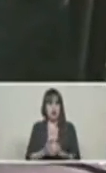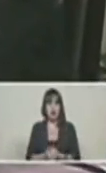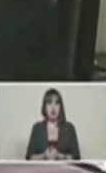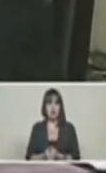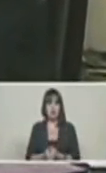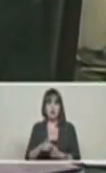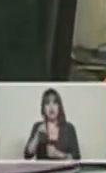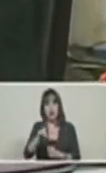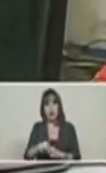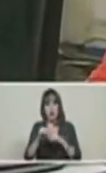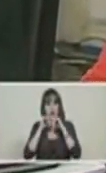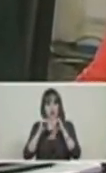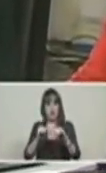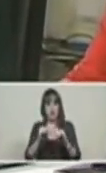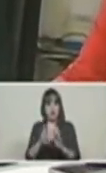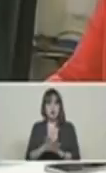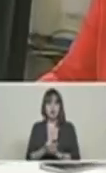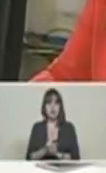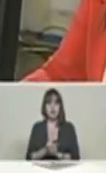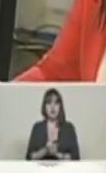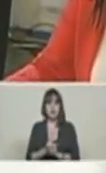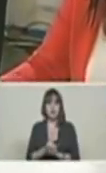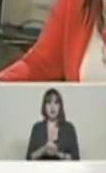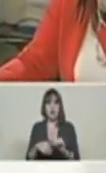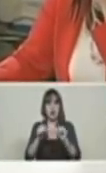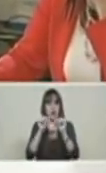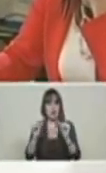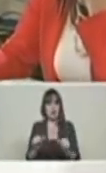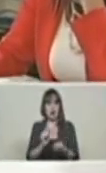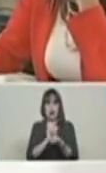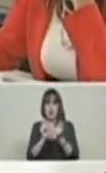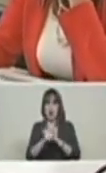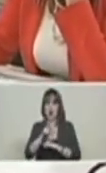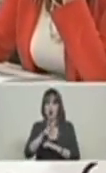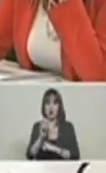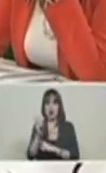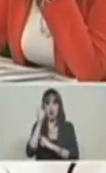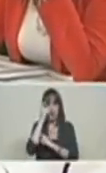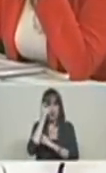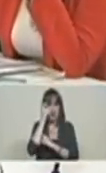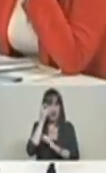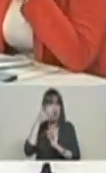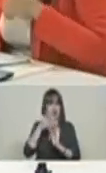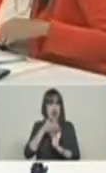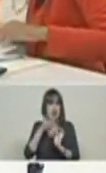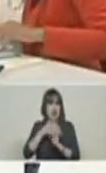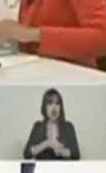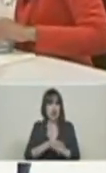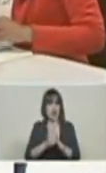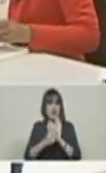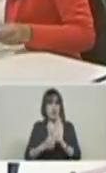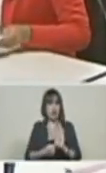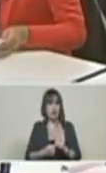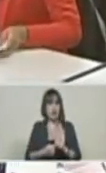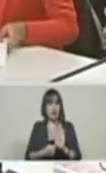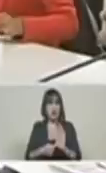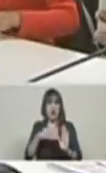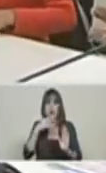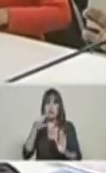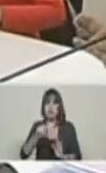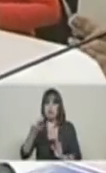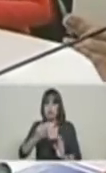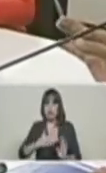tengo que anunciar el sistema cambiario que en 30 días hemos implementado, ha demostrado que sí es posible tener en